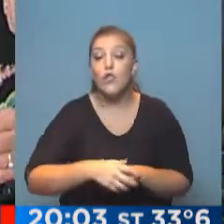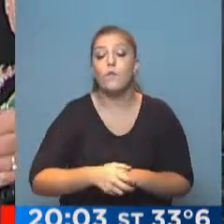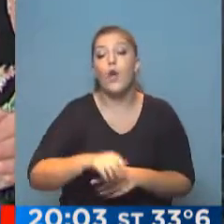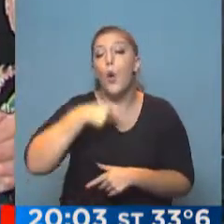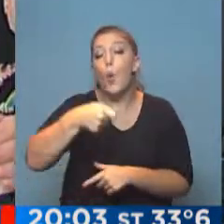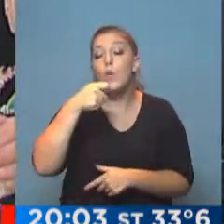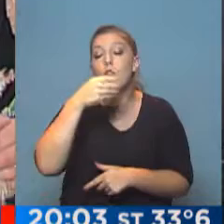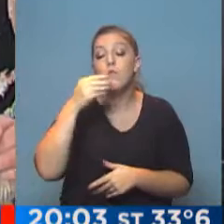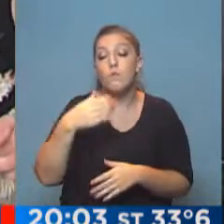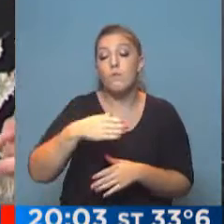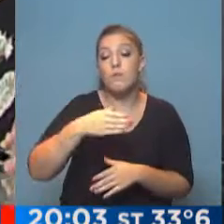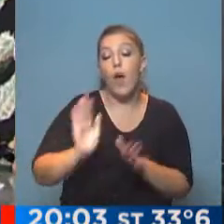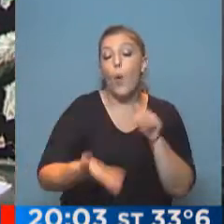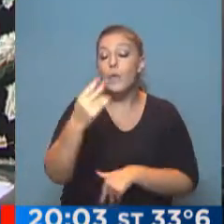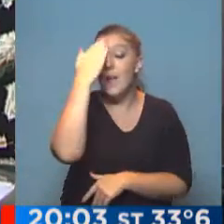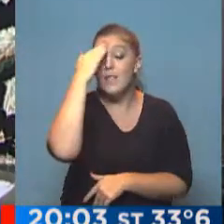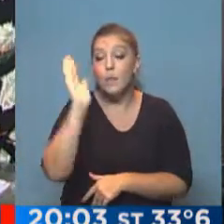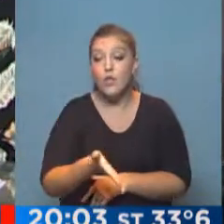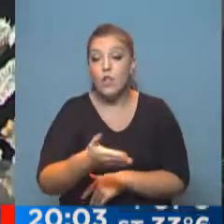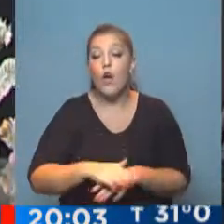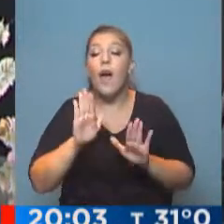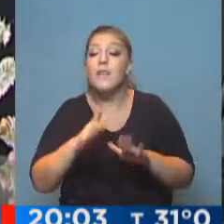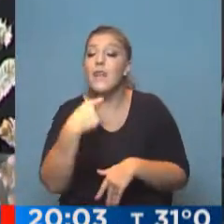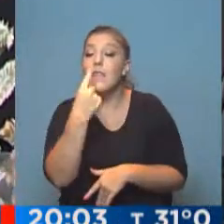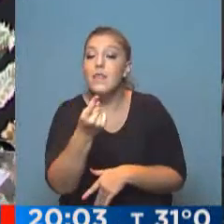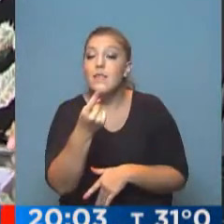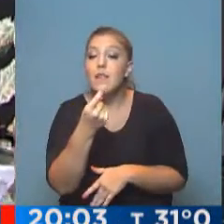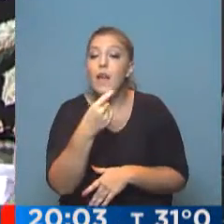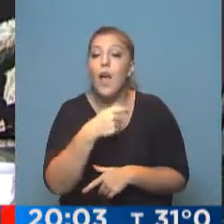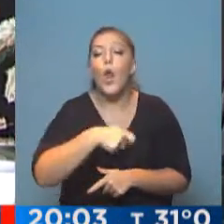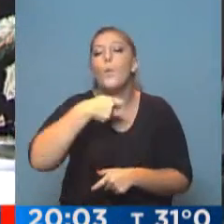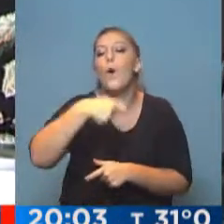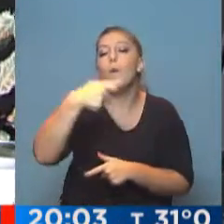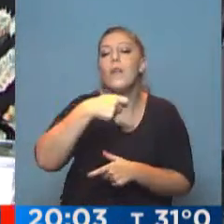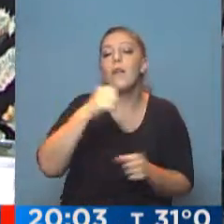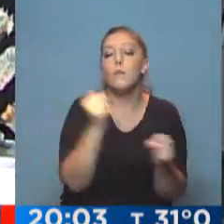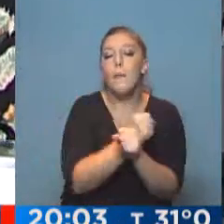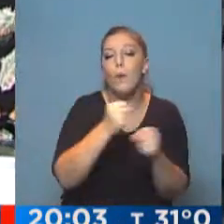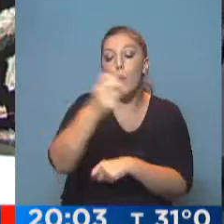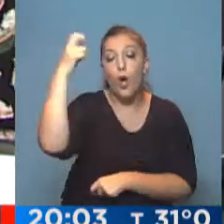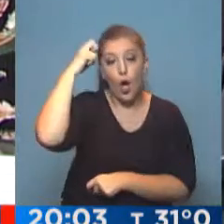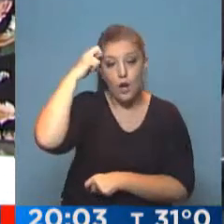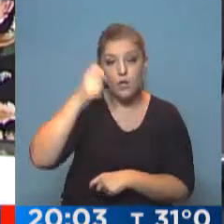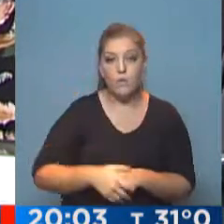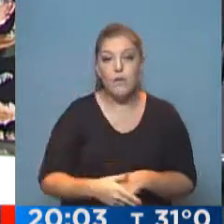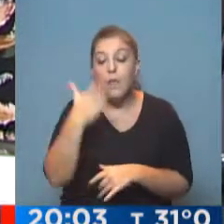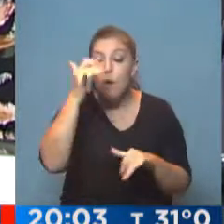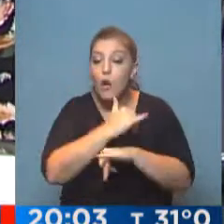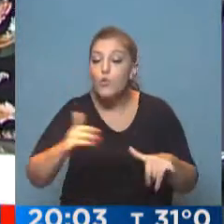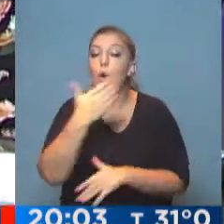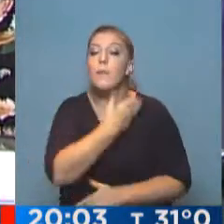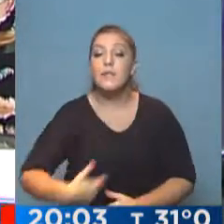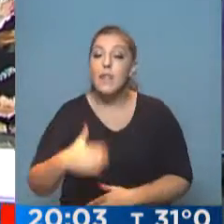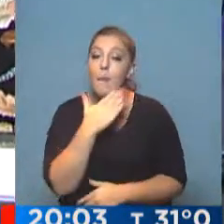un incremento superior al 15%, tal como lo dispone el índice de movilidad sancionado por el Congreso. Luego de este anuncio, el presidente